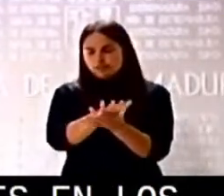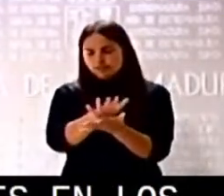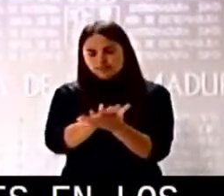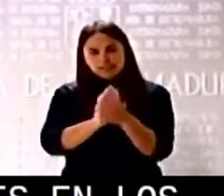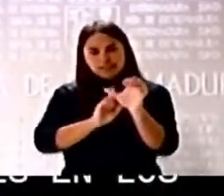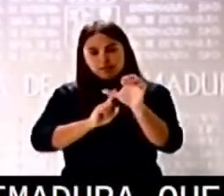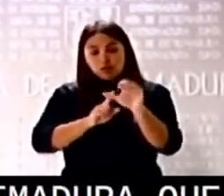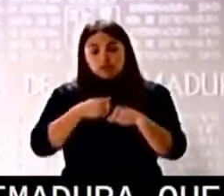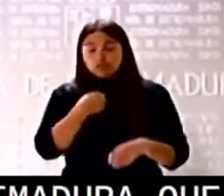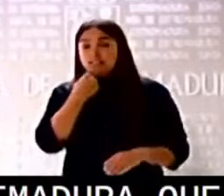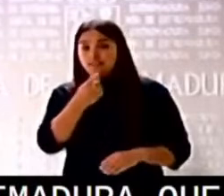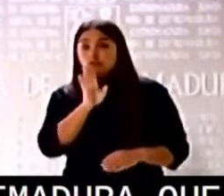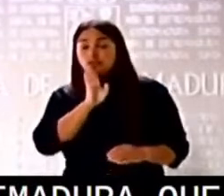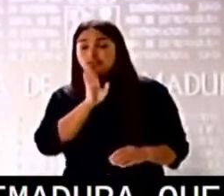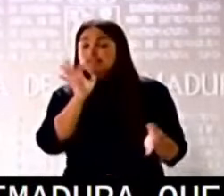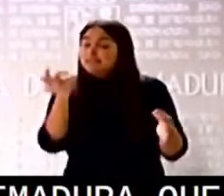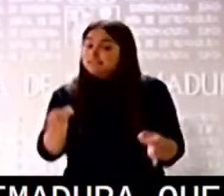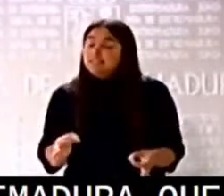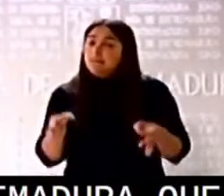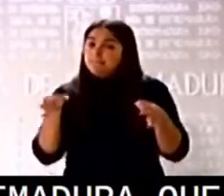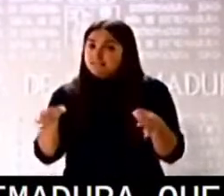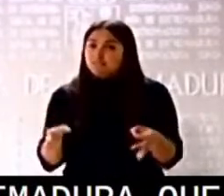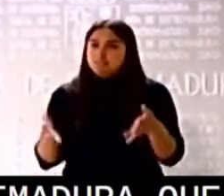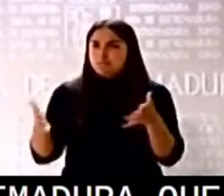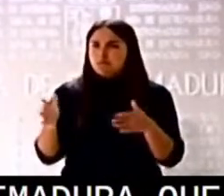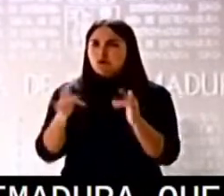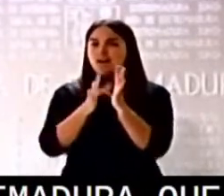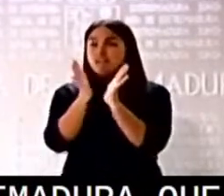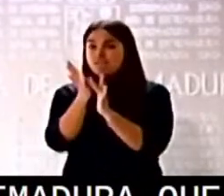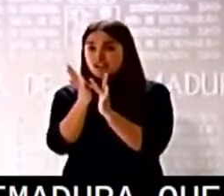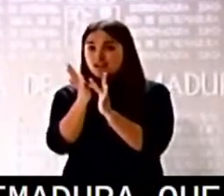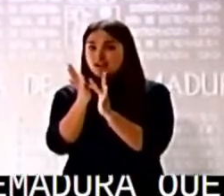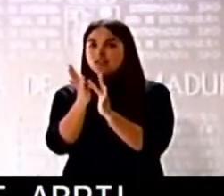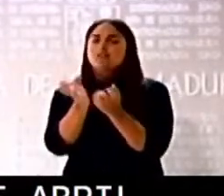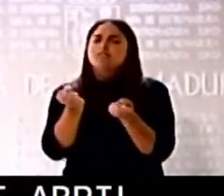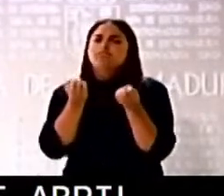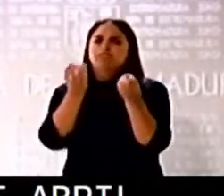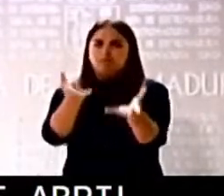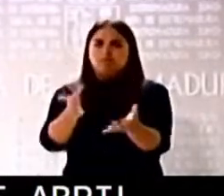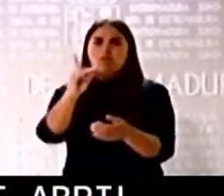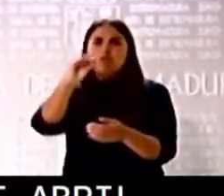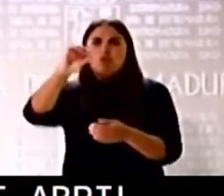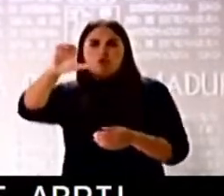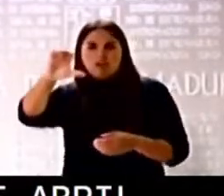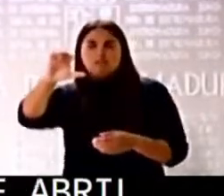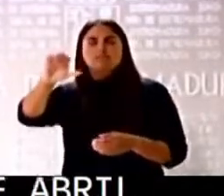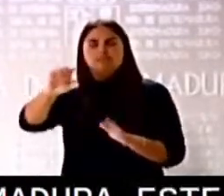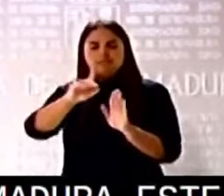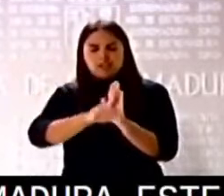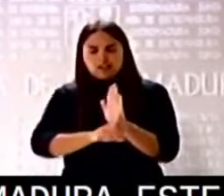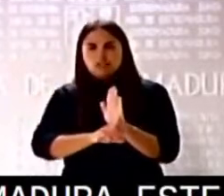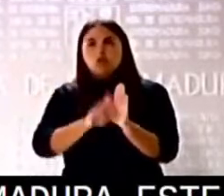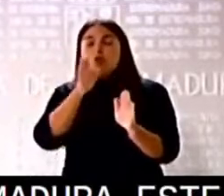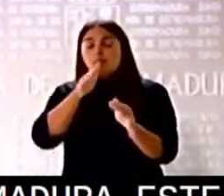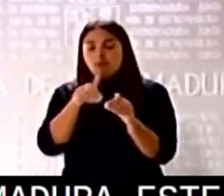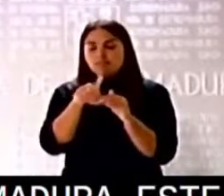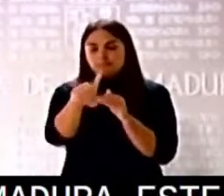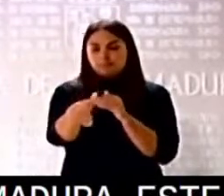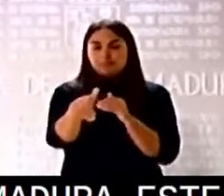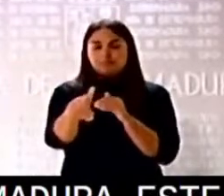que, como les digo, siempre en torno al mes de abril descargamos del Diario Oficial de Extremadura este decreto cuando nos enfrentamos a